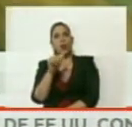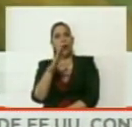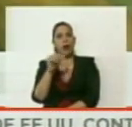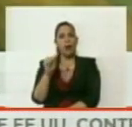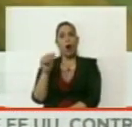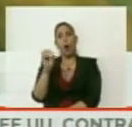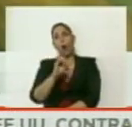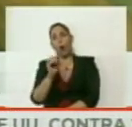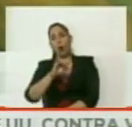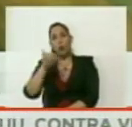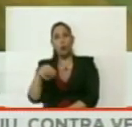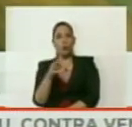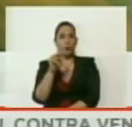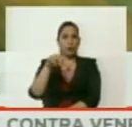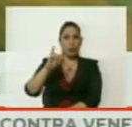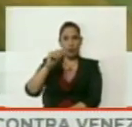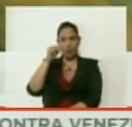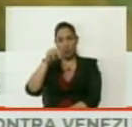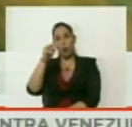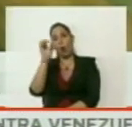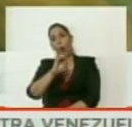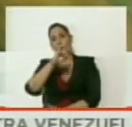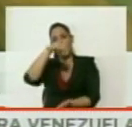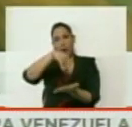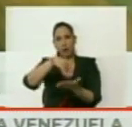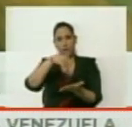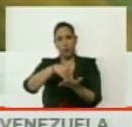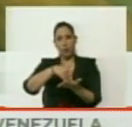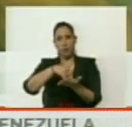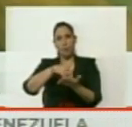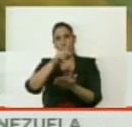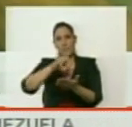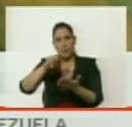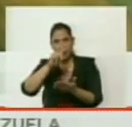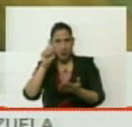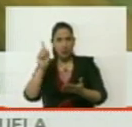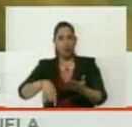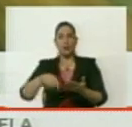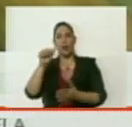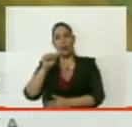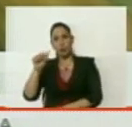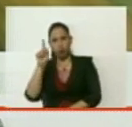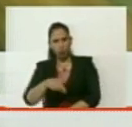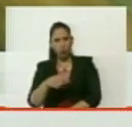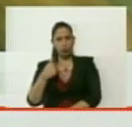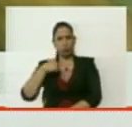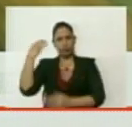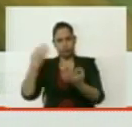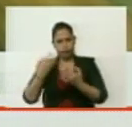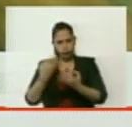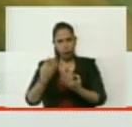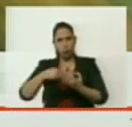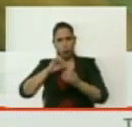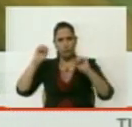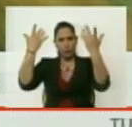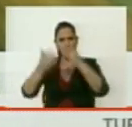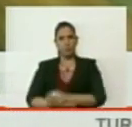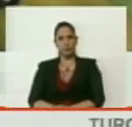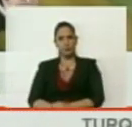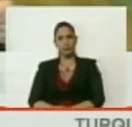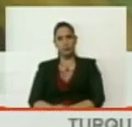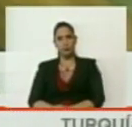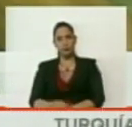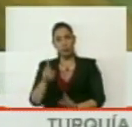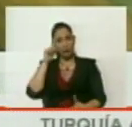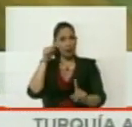Junín, como la de Carabobo, como la de Pichincha, como la de Ayacucho, y estoy seguro que vamos a vencer. Pero para ello hay